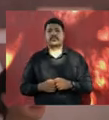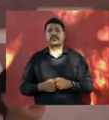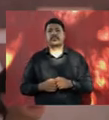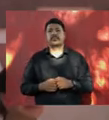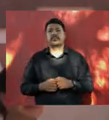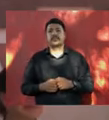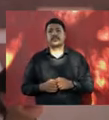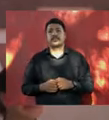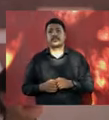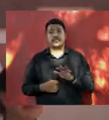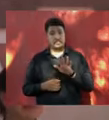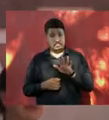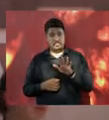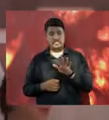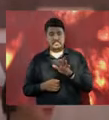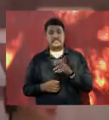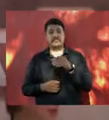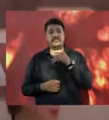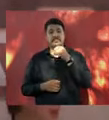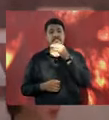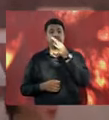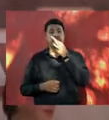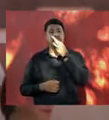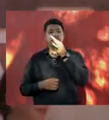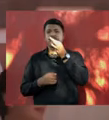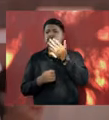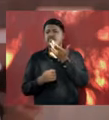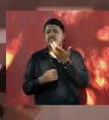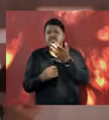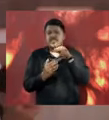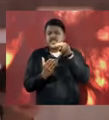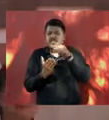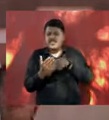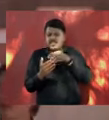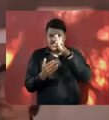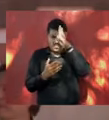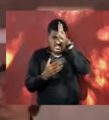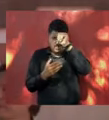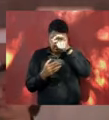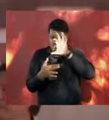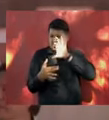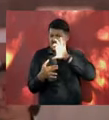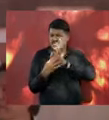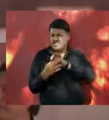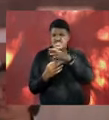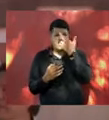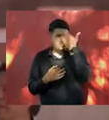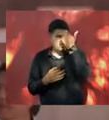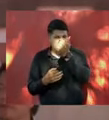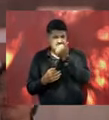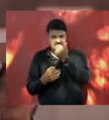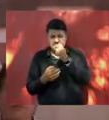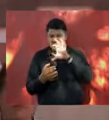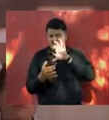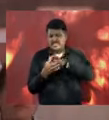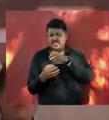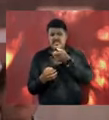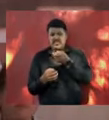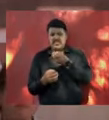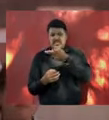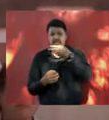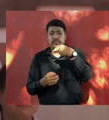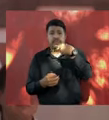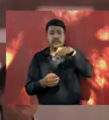Ahí les va. ¿Por qué vamos a firmar un convenio? Este convenio se llama el convenio del